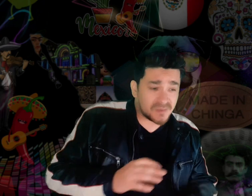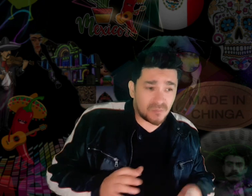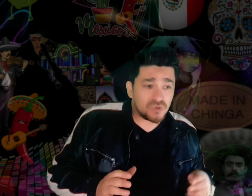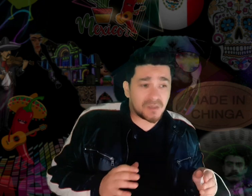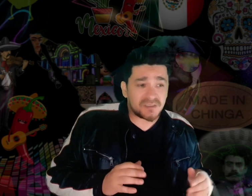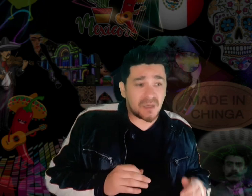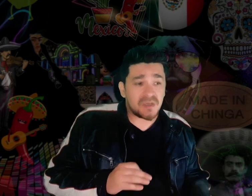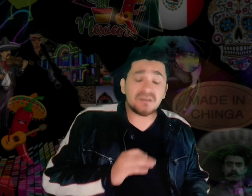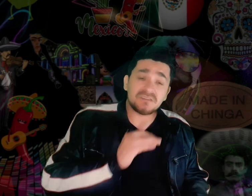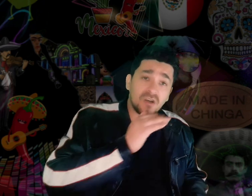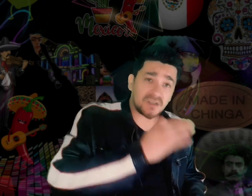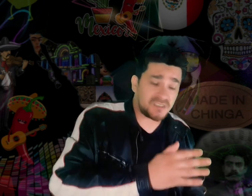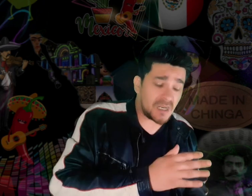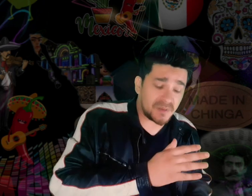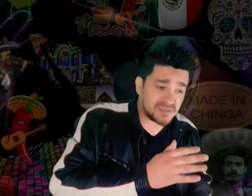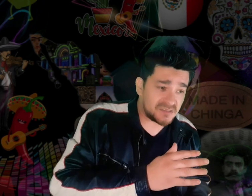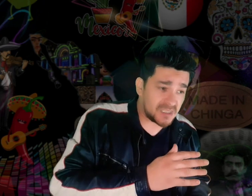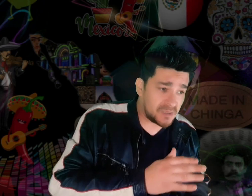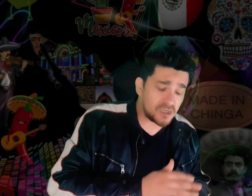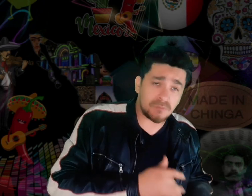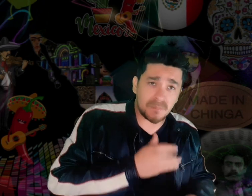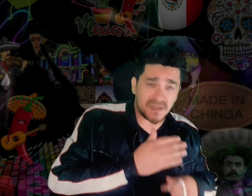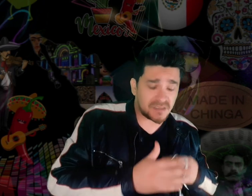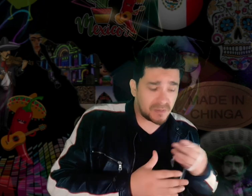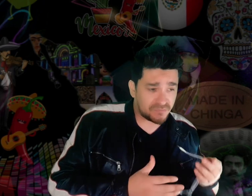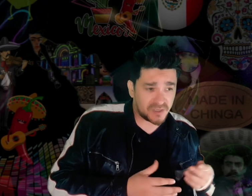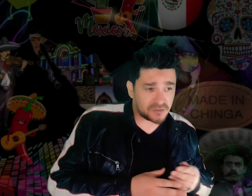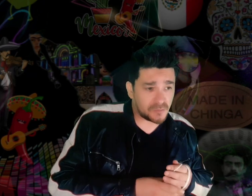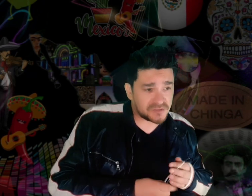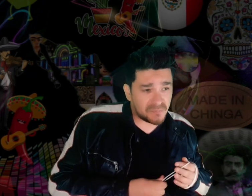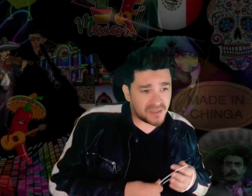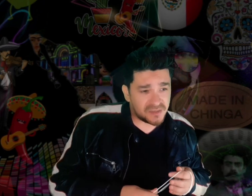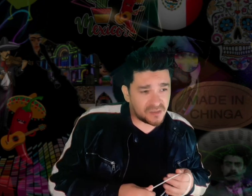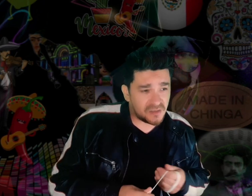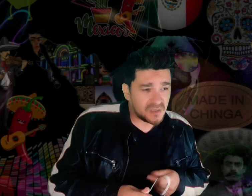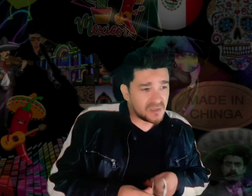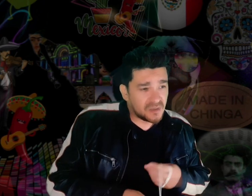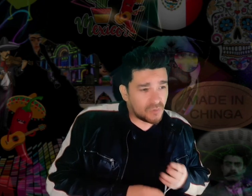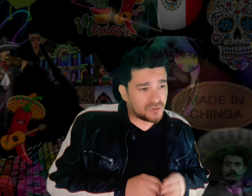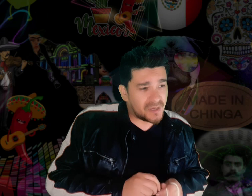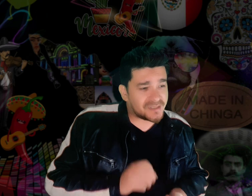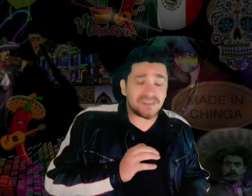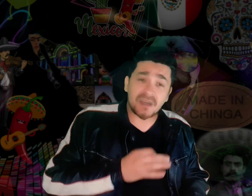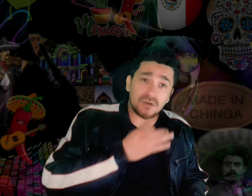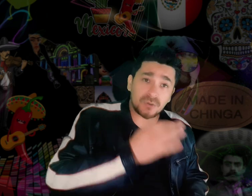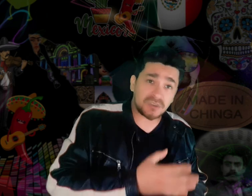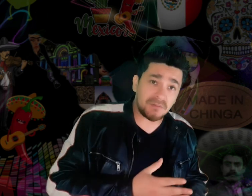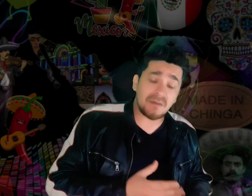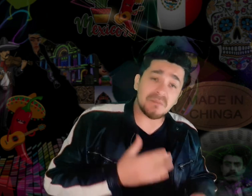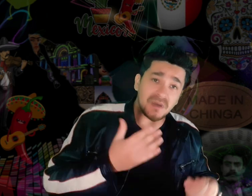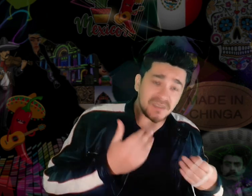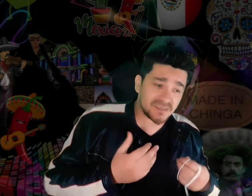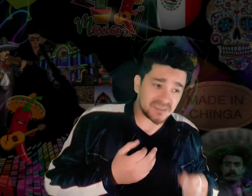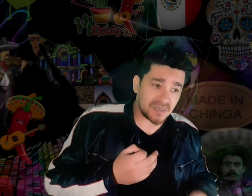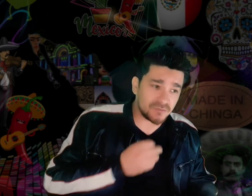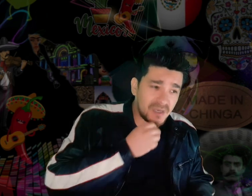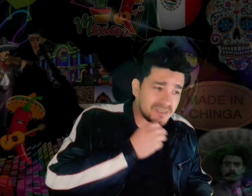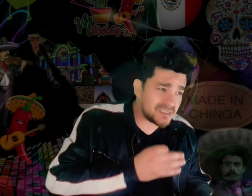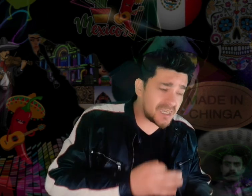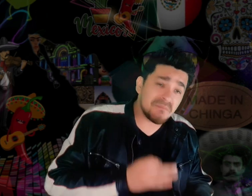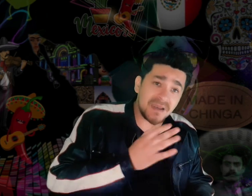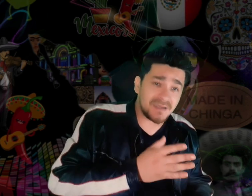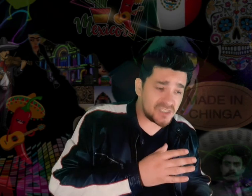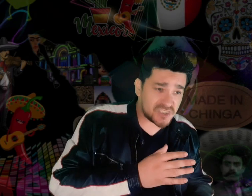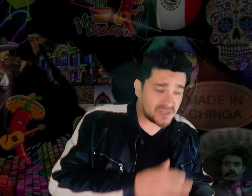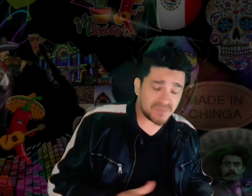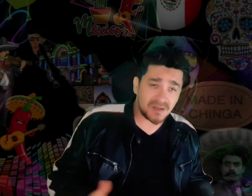Que muchas veces también se lo critica al presidente de México, me parece perfecto. Como siempre les digo, cuando la crítica es constructiva, bienvenida sea. Cuando la